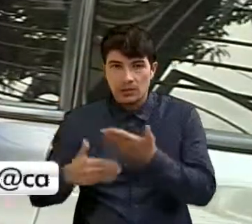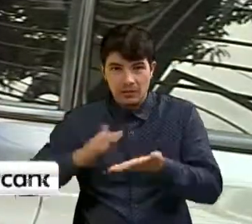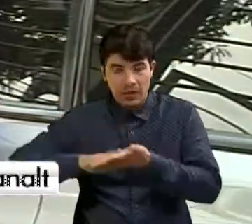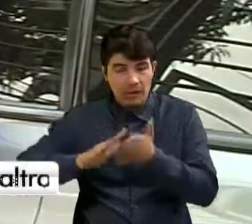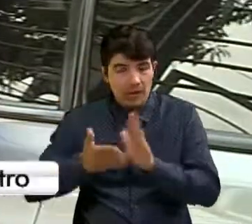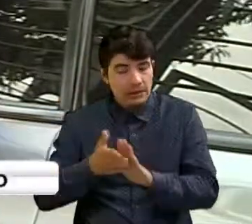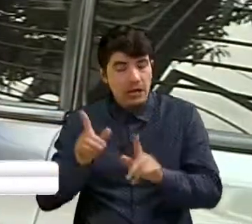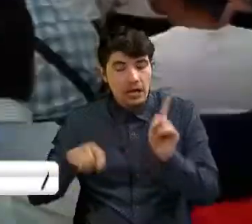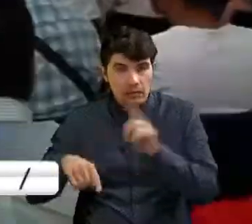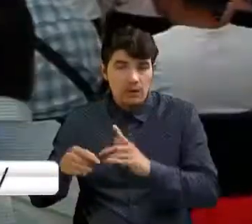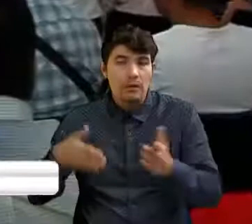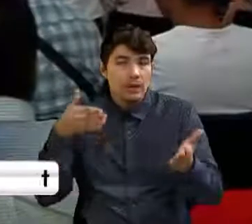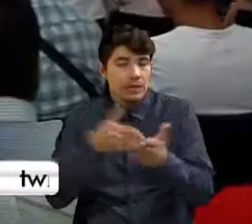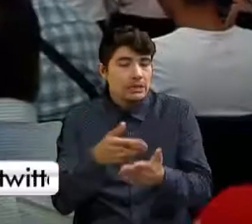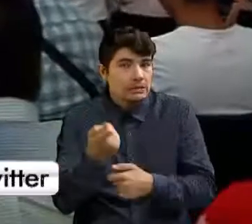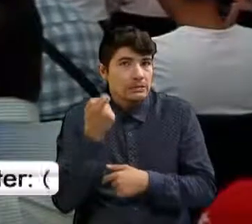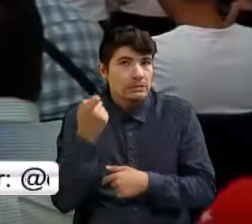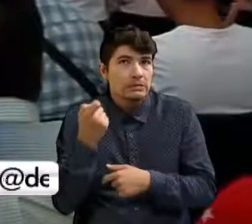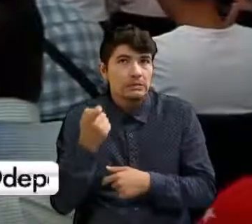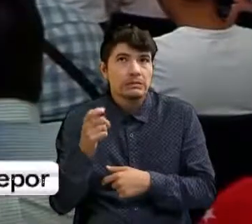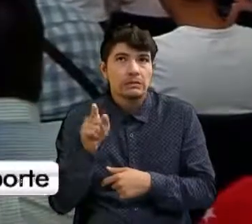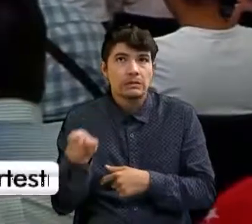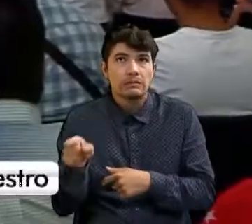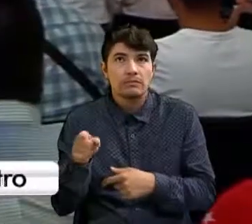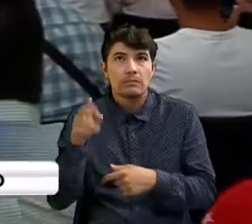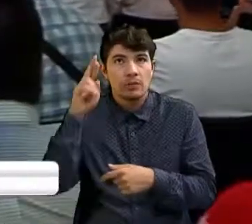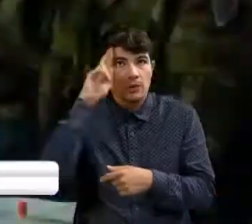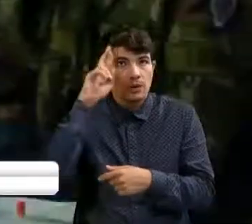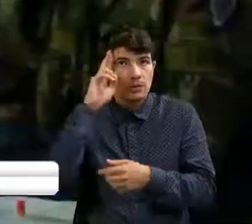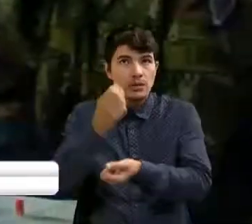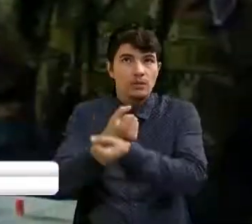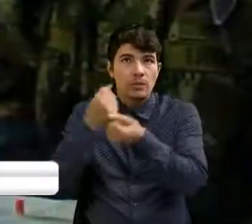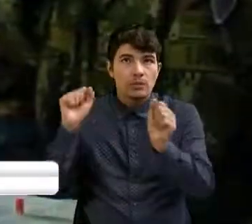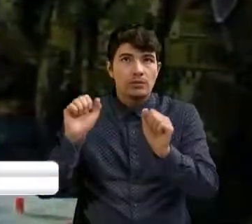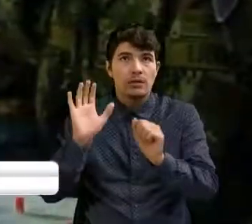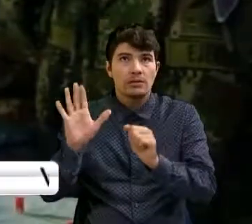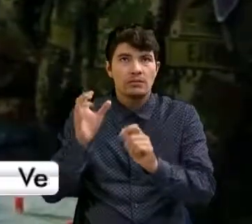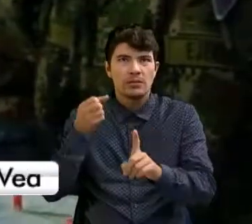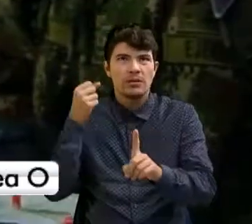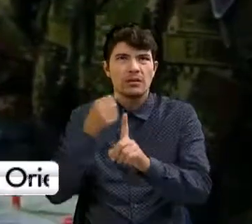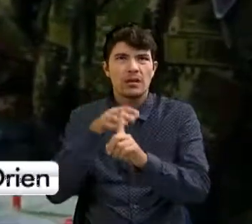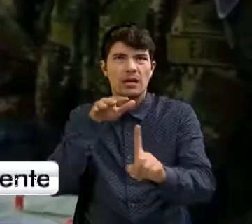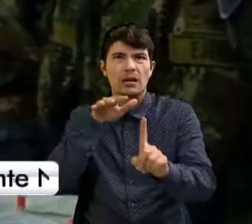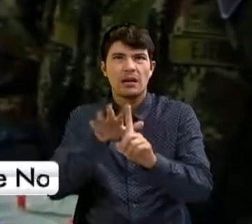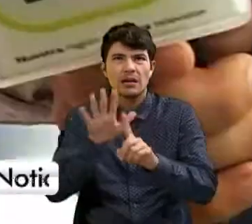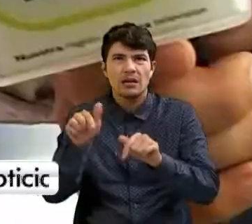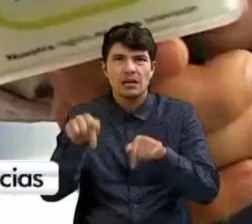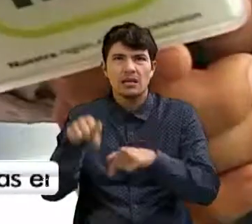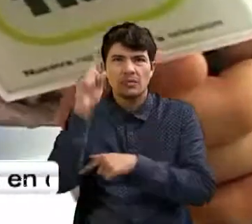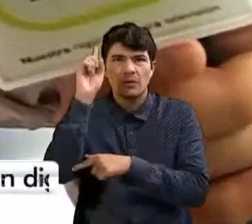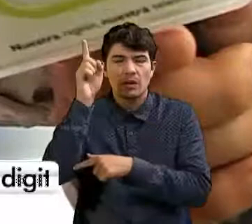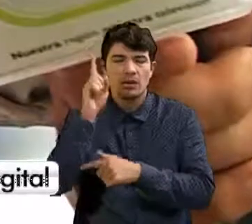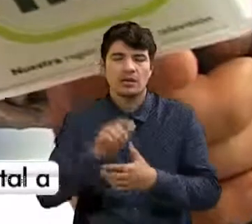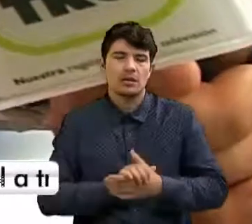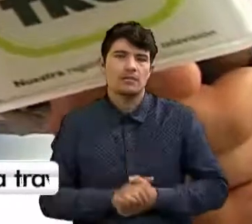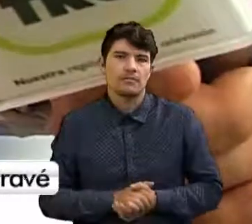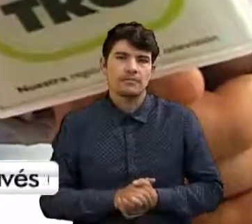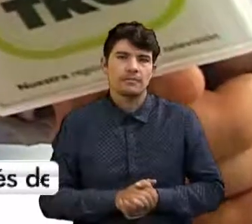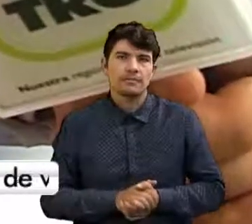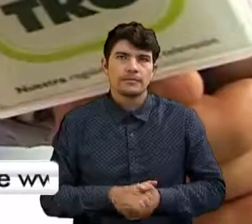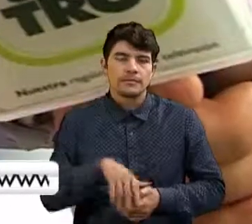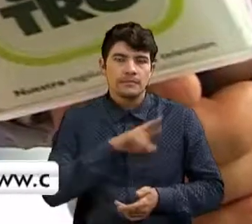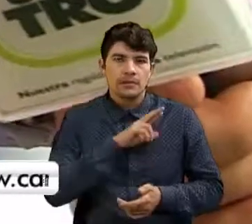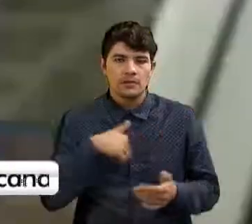delicadas y esto pues minimiza el impulso que nosotros llevamos en la incidencia política en estos momentos nosotros